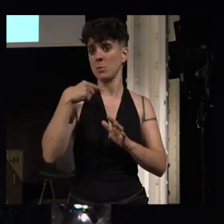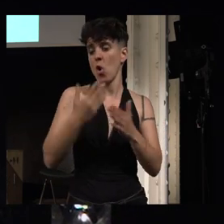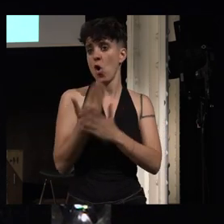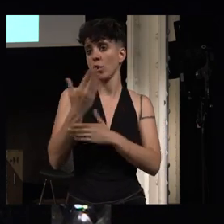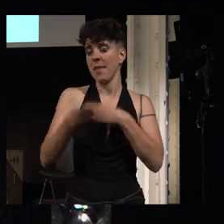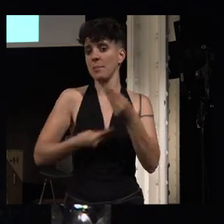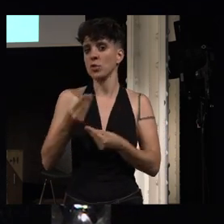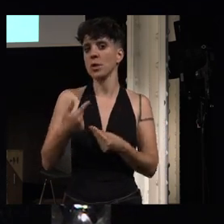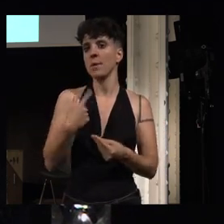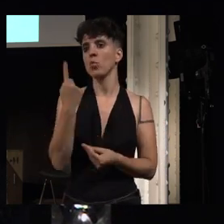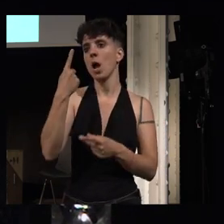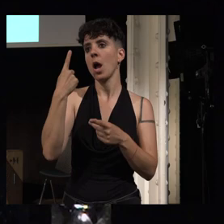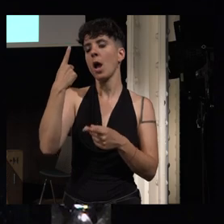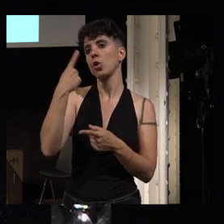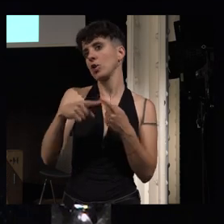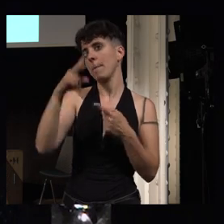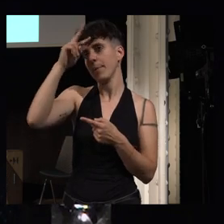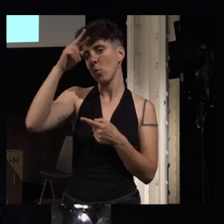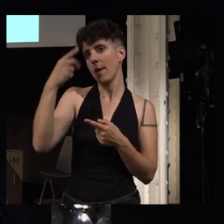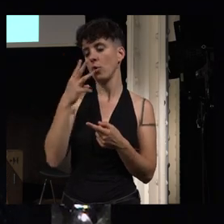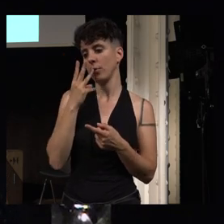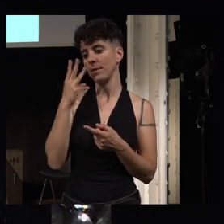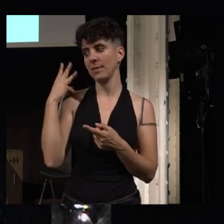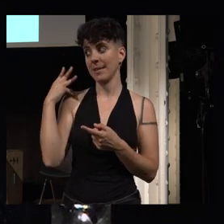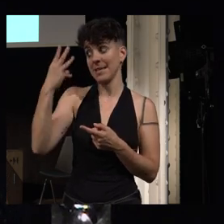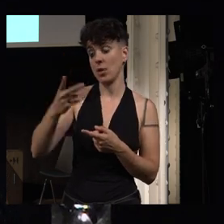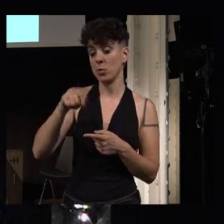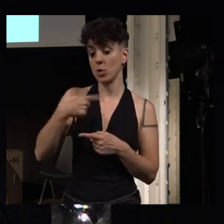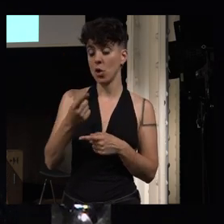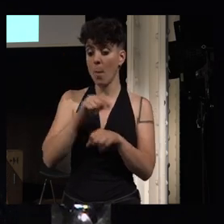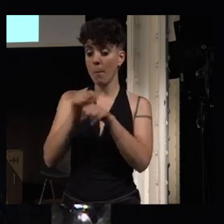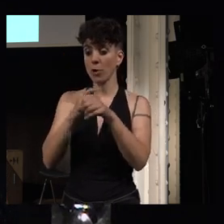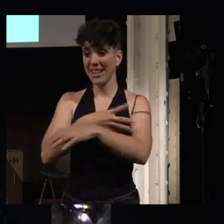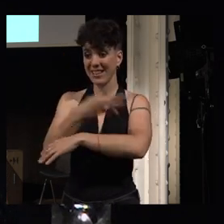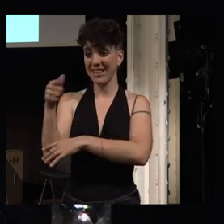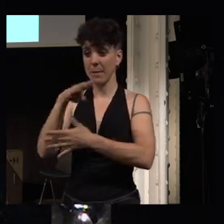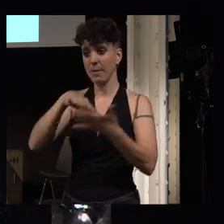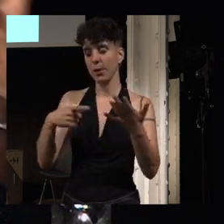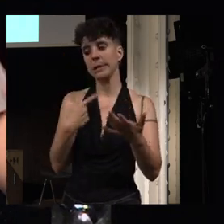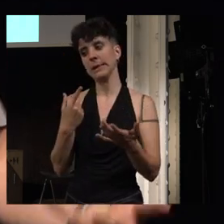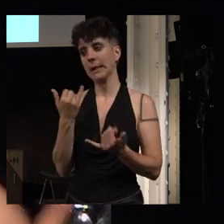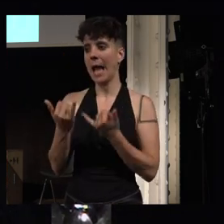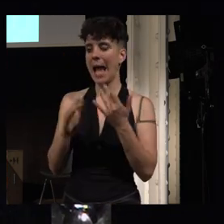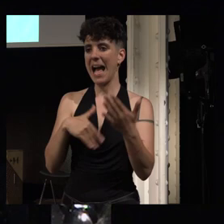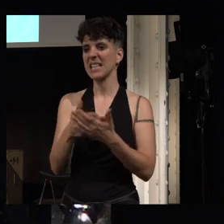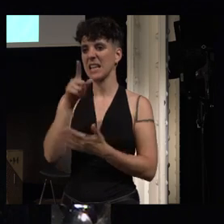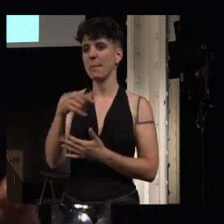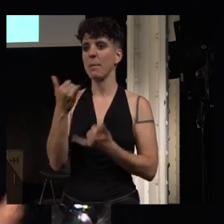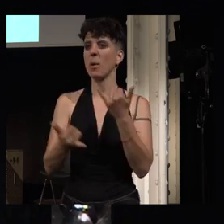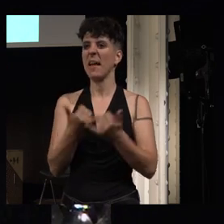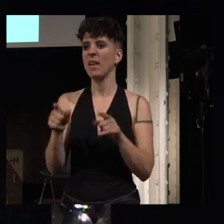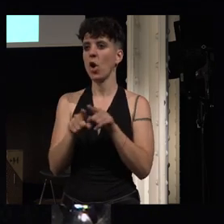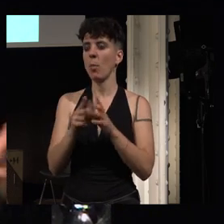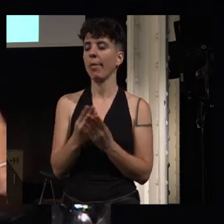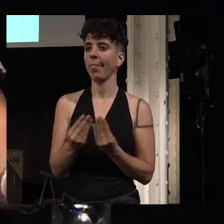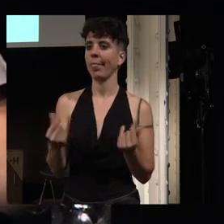a mí una cosa que me preocupa un poco, 3 años después, yo miro las políticas LGTB de Barcelona y me parecen hasta problemáticas, me parecen muy relajadas,